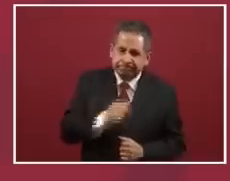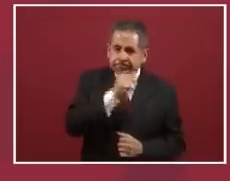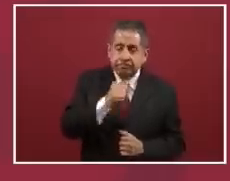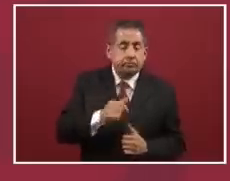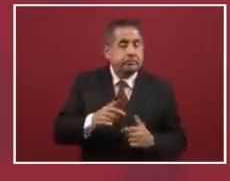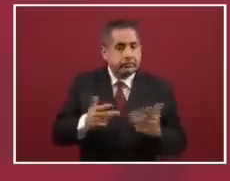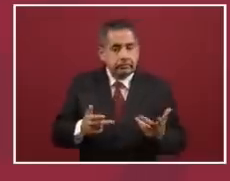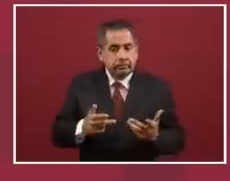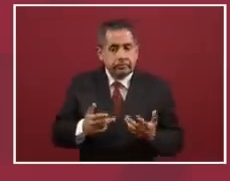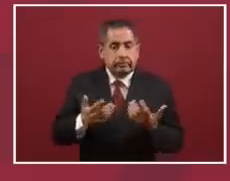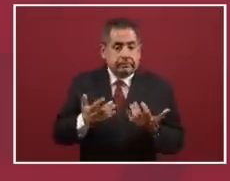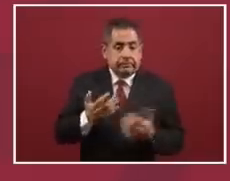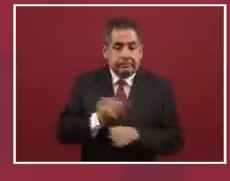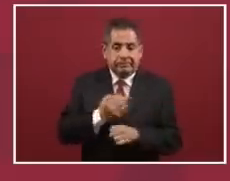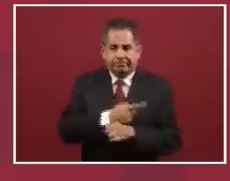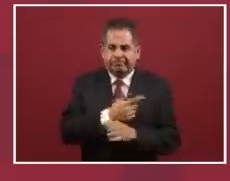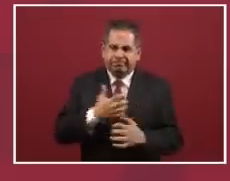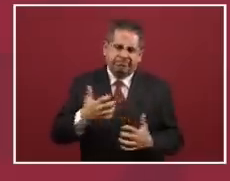entonces están